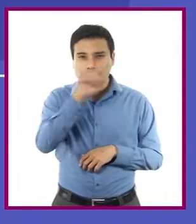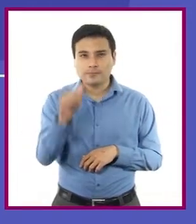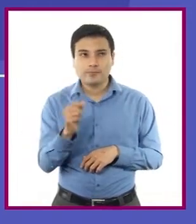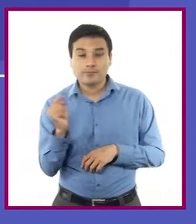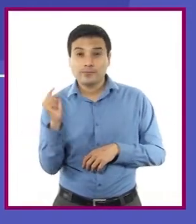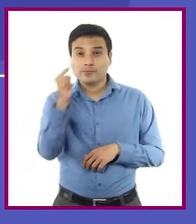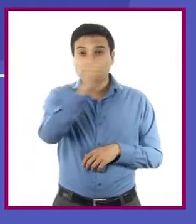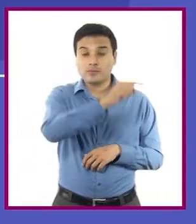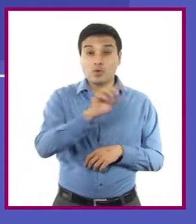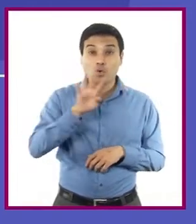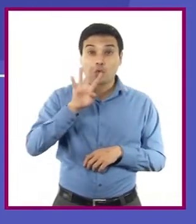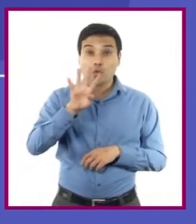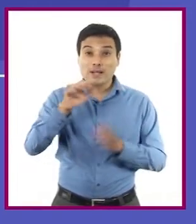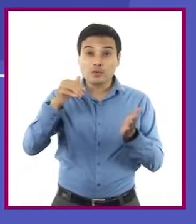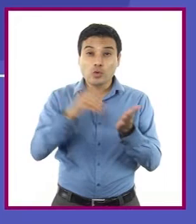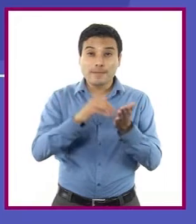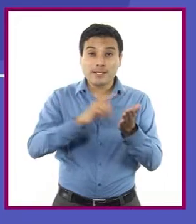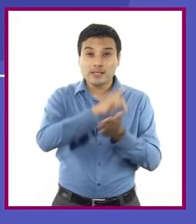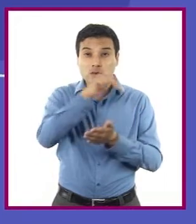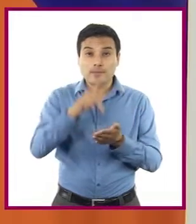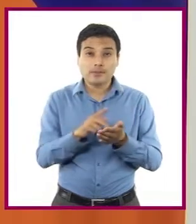4.000 kilómetros de distancia.